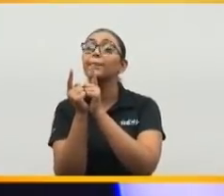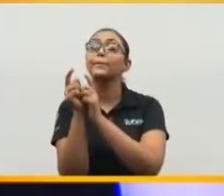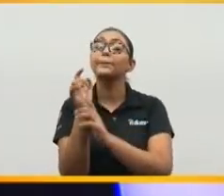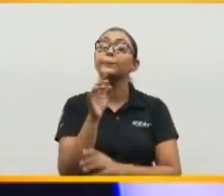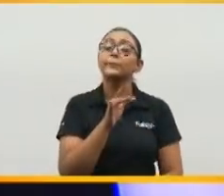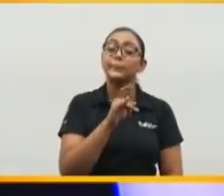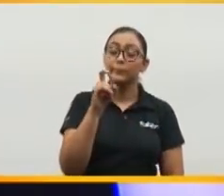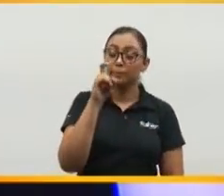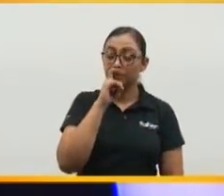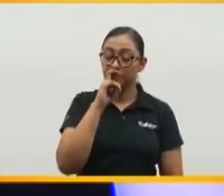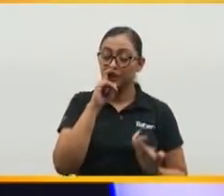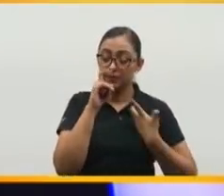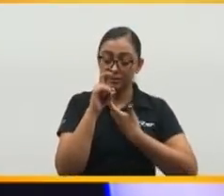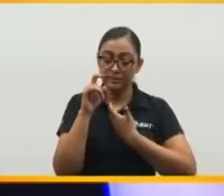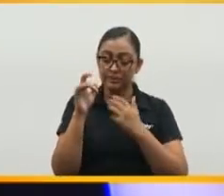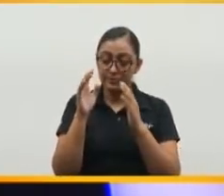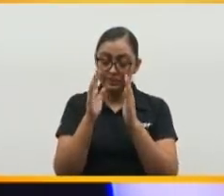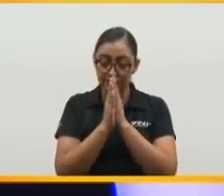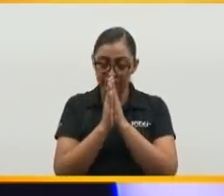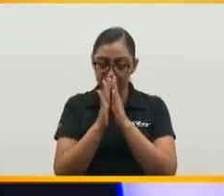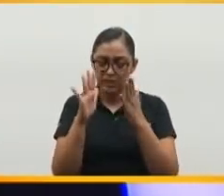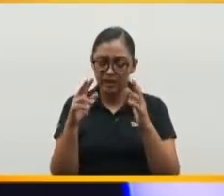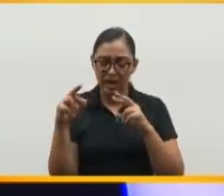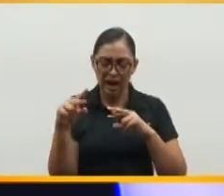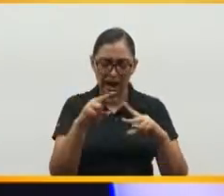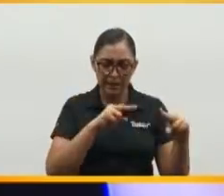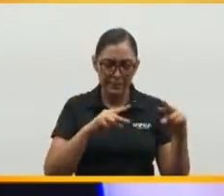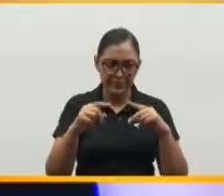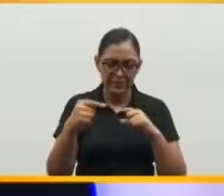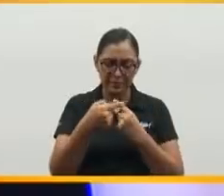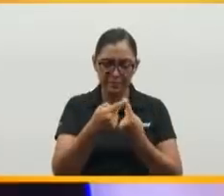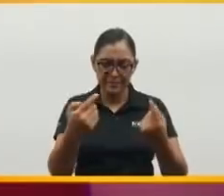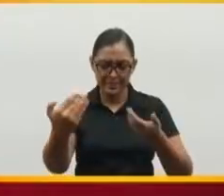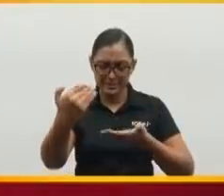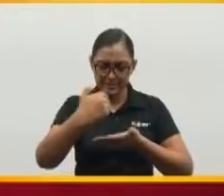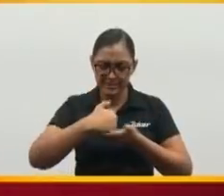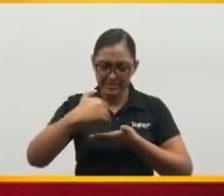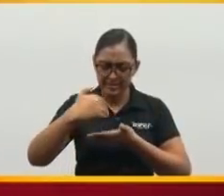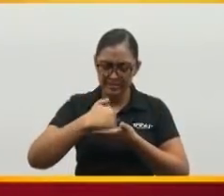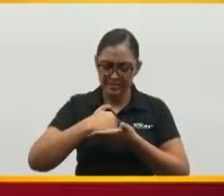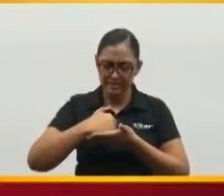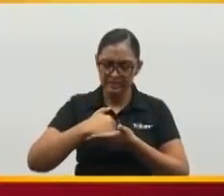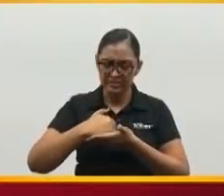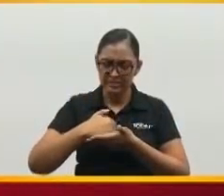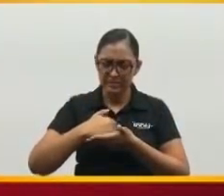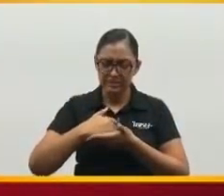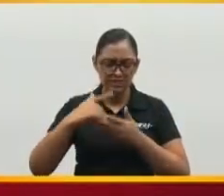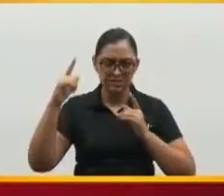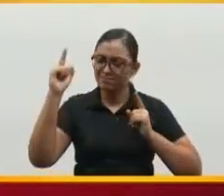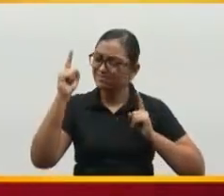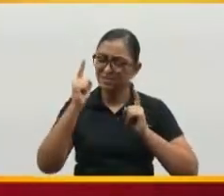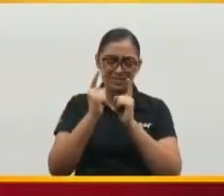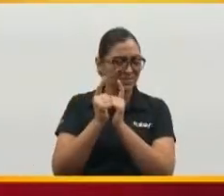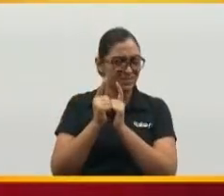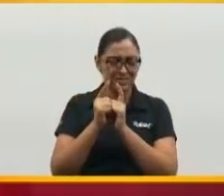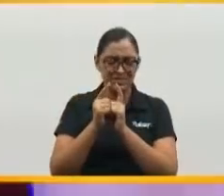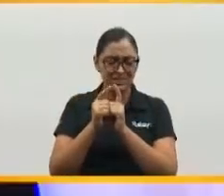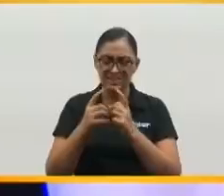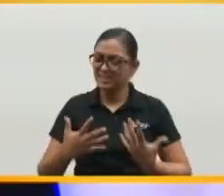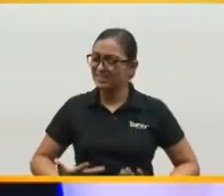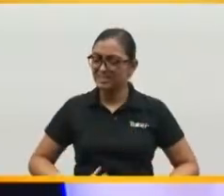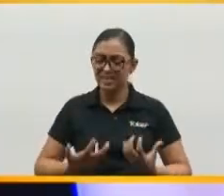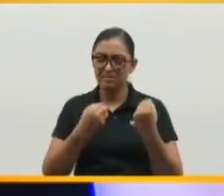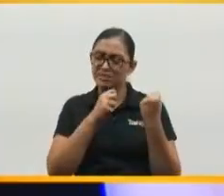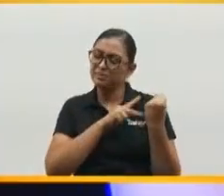conocer. Padre, oramos por los amigos, por aquellos que nos visitan el día de hoy, que no te conocen como Señor y Salvador personal. Mi